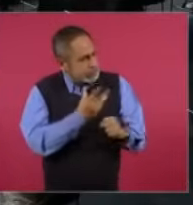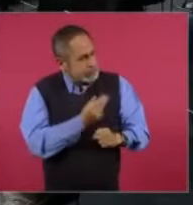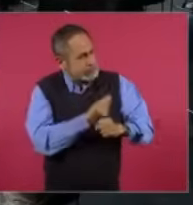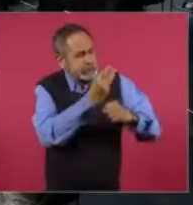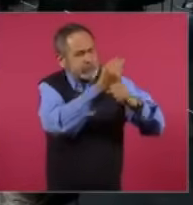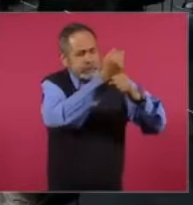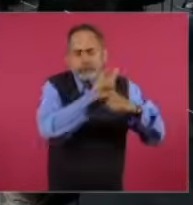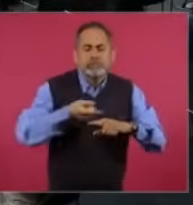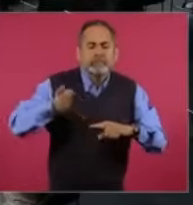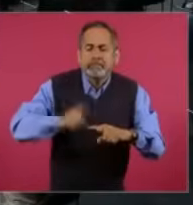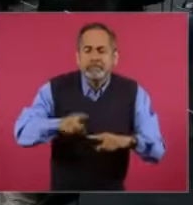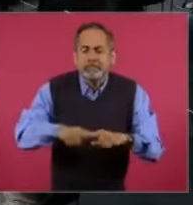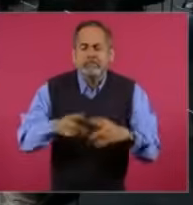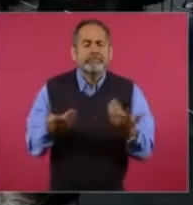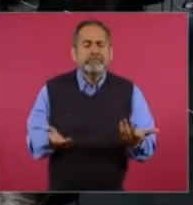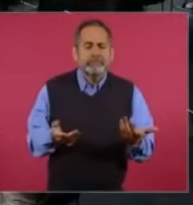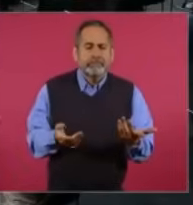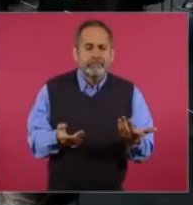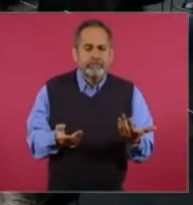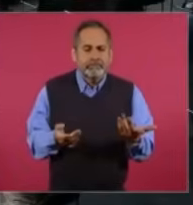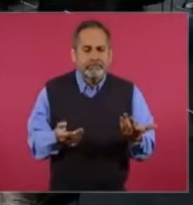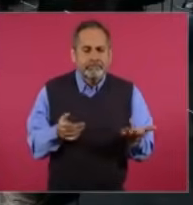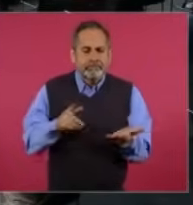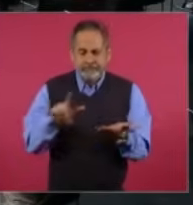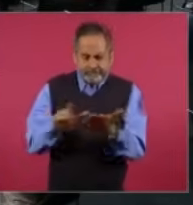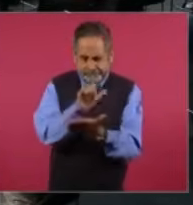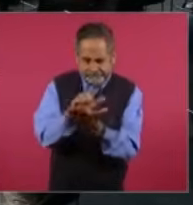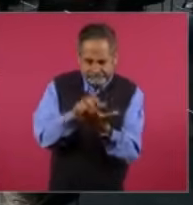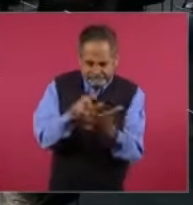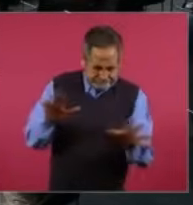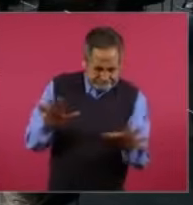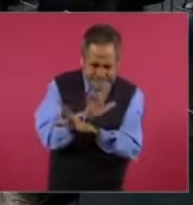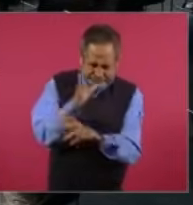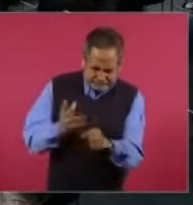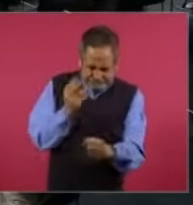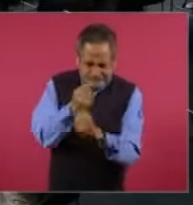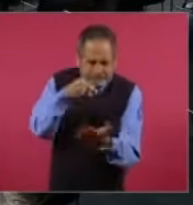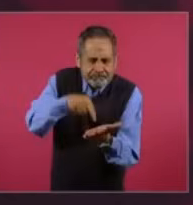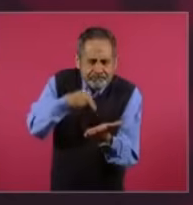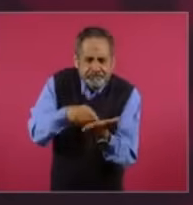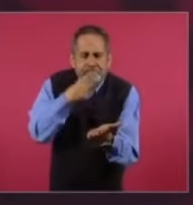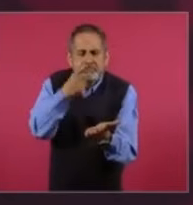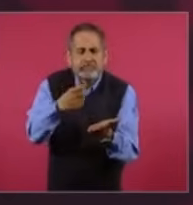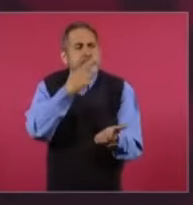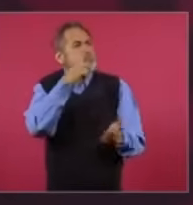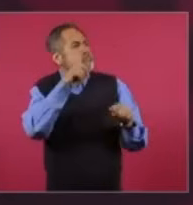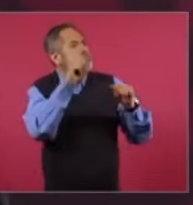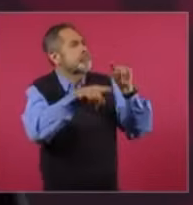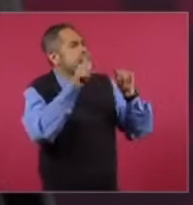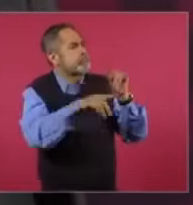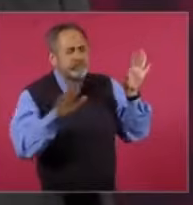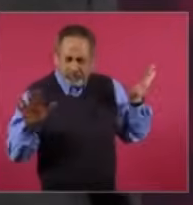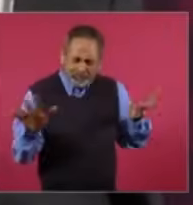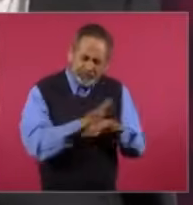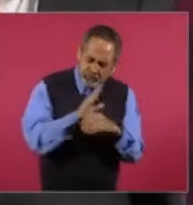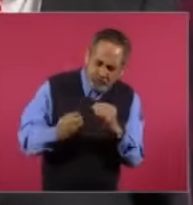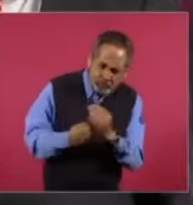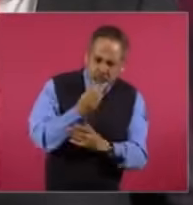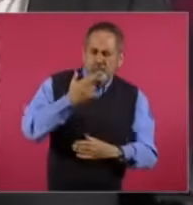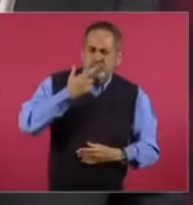¿Con quién hay una reforma? ¿Con quién se purifica la vida pública?